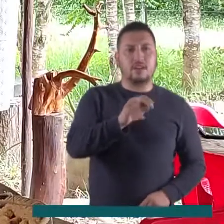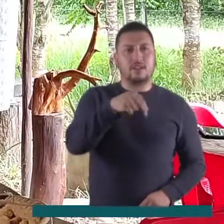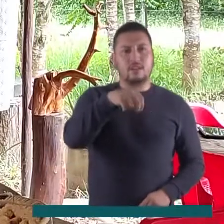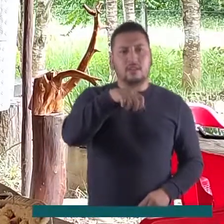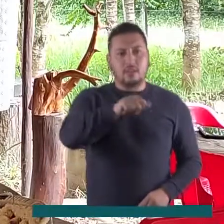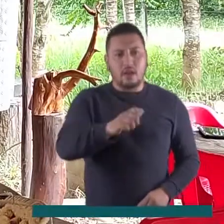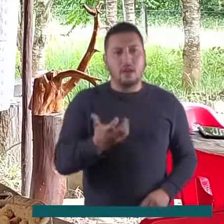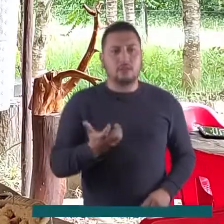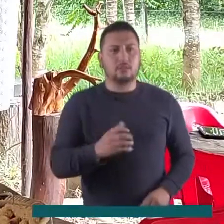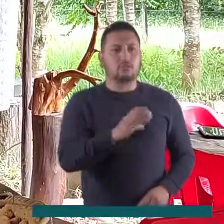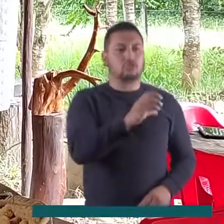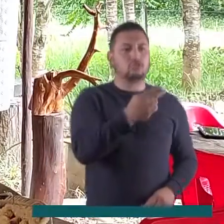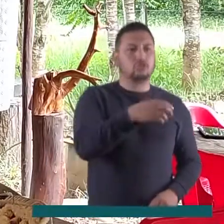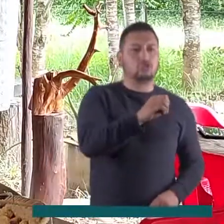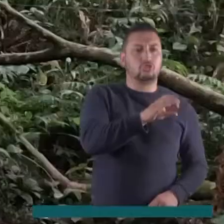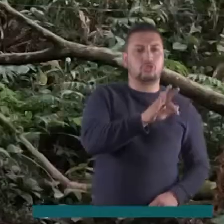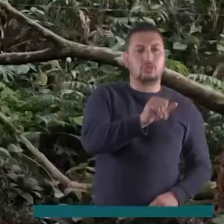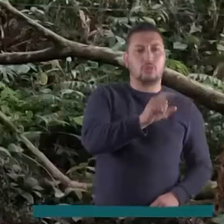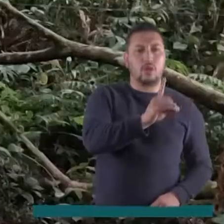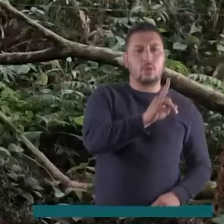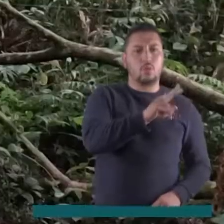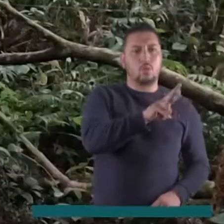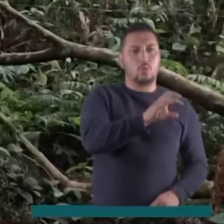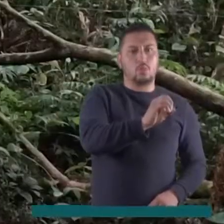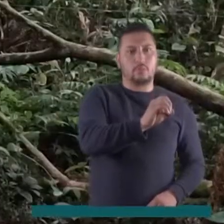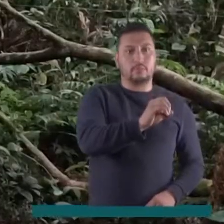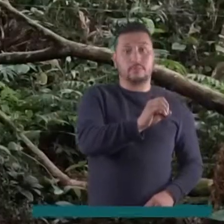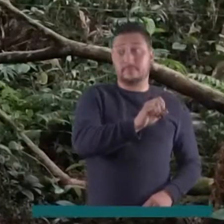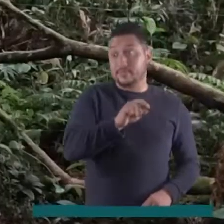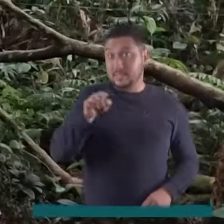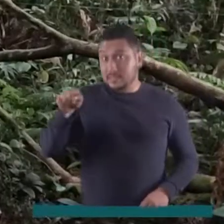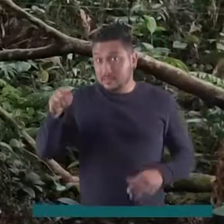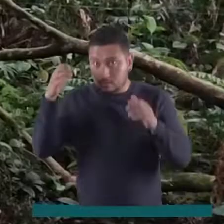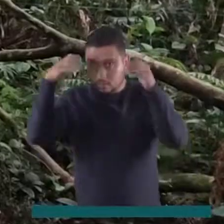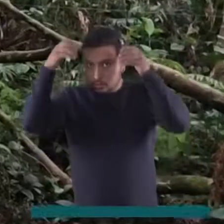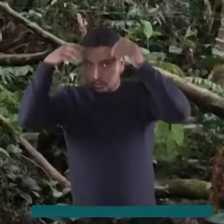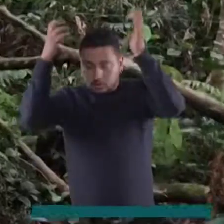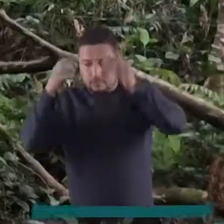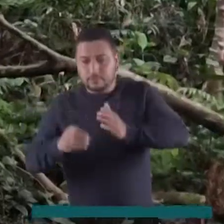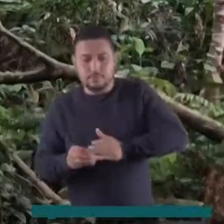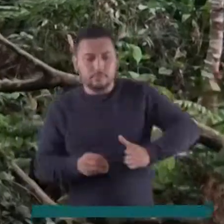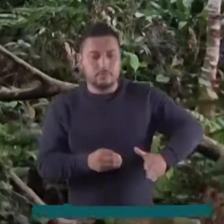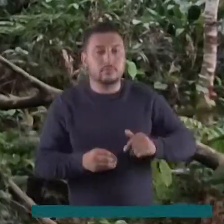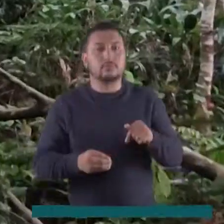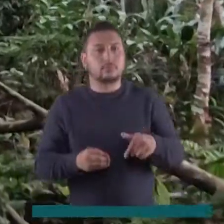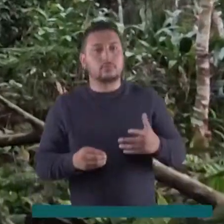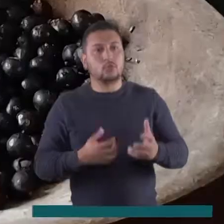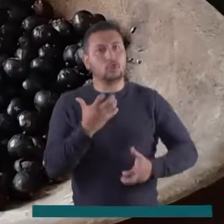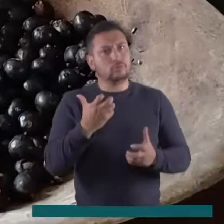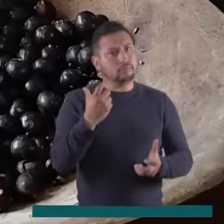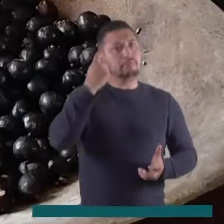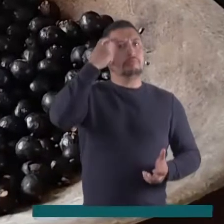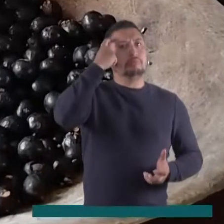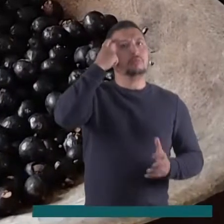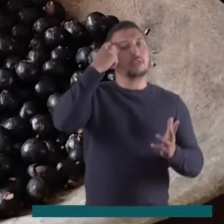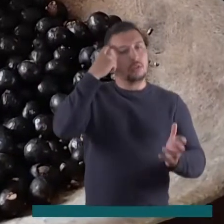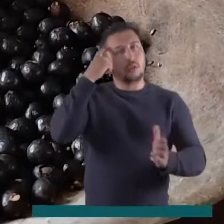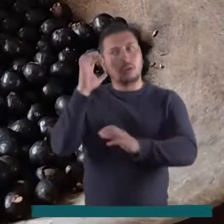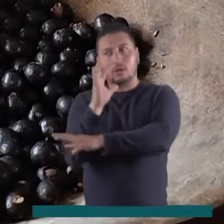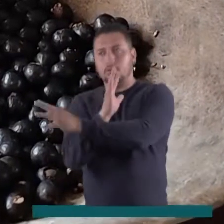con chontaduro. Este chef busca a través de la Alta Cocina resignificar los sabores de la selva y aportar desde